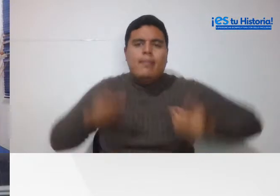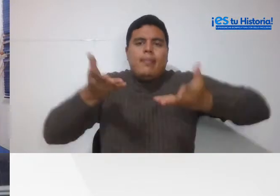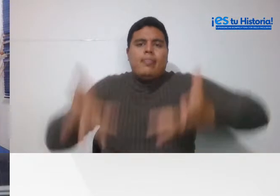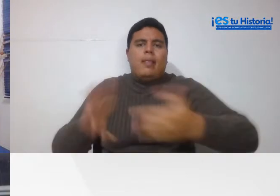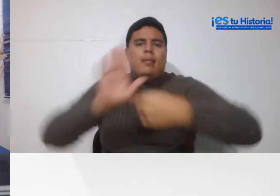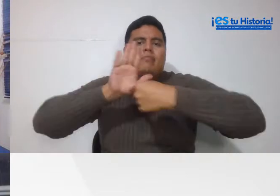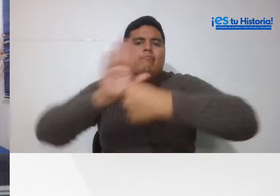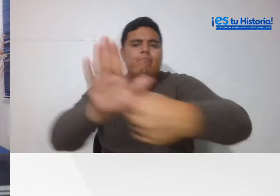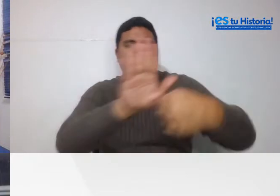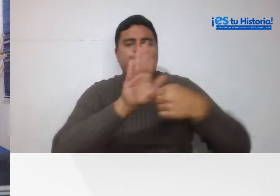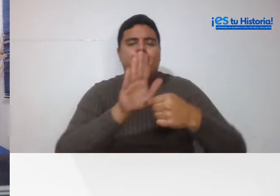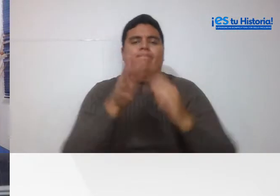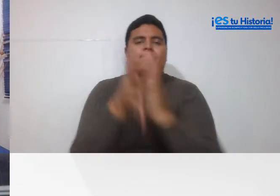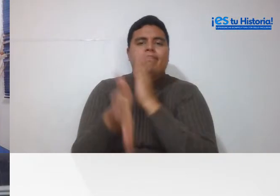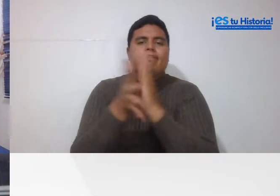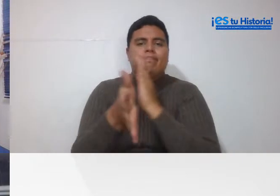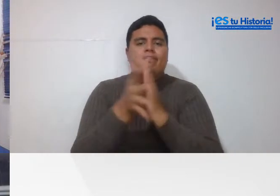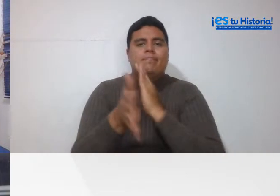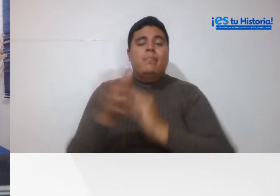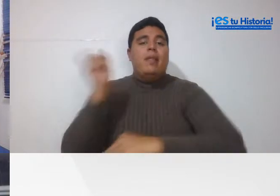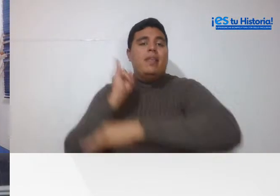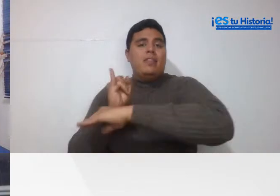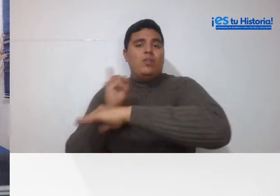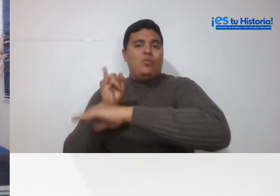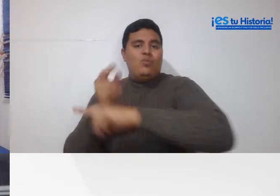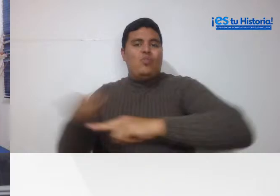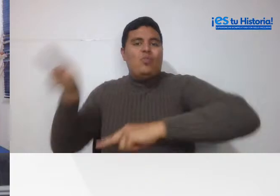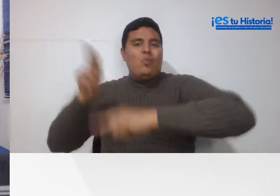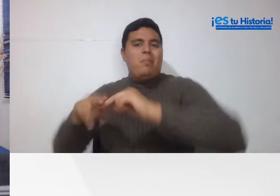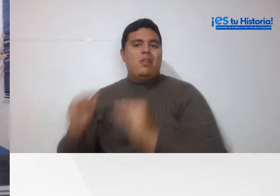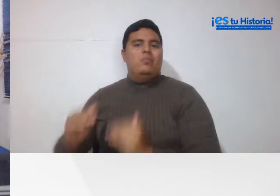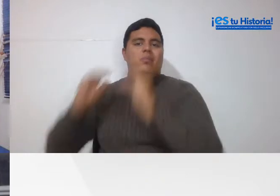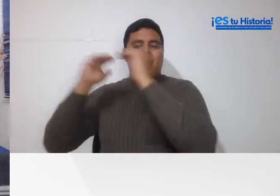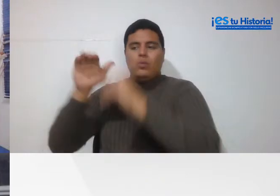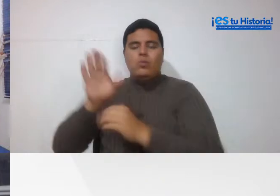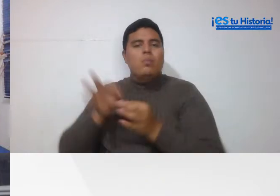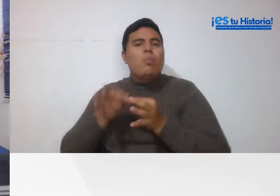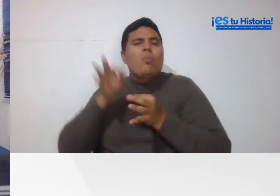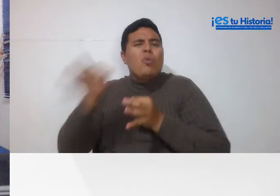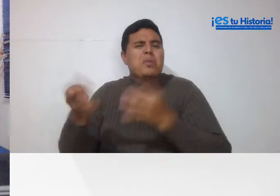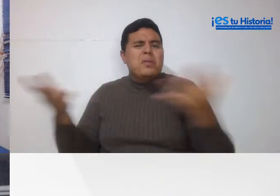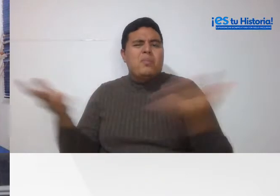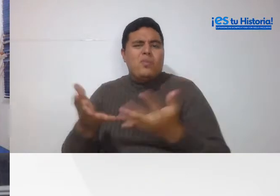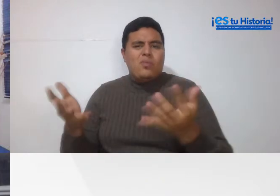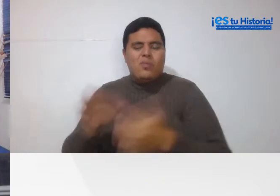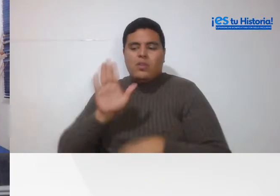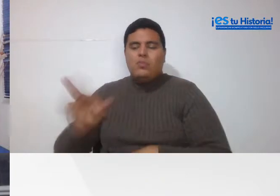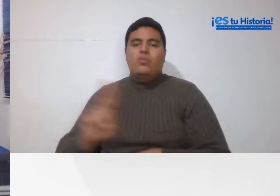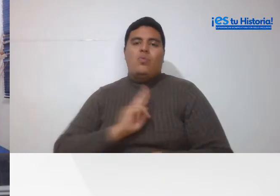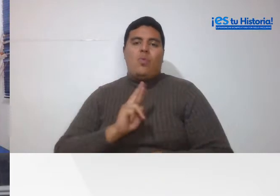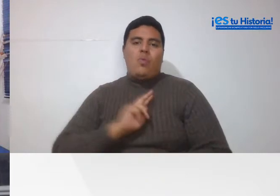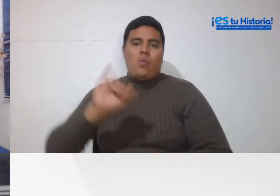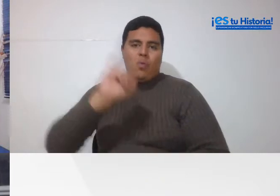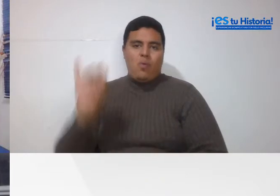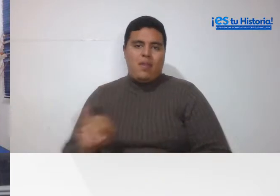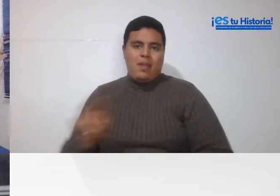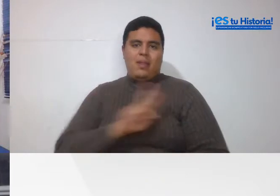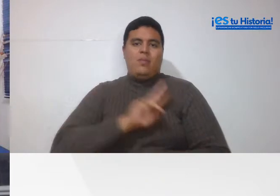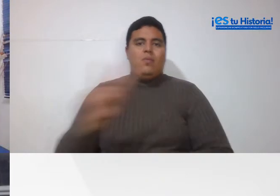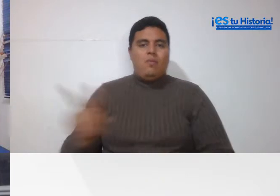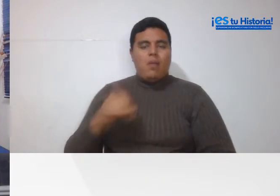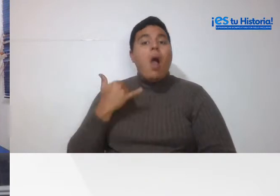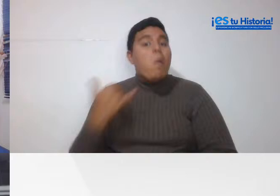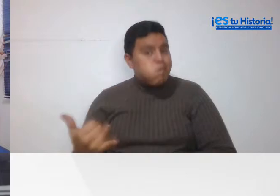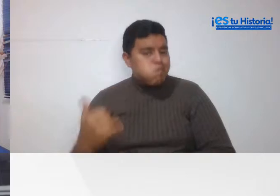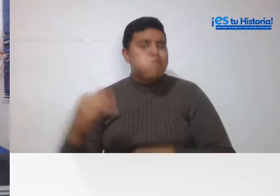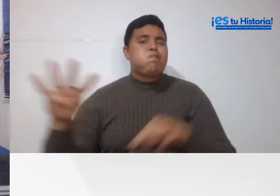Institución Educativa Normal Superior Jorge Isaacs de Roldanillo del Valle del Cauca. Sabemos que se encuentran en este momento desde la institución conectados y pues